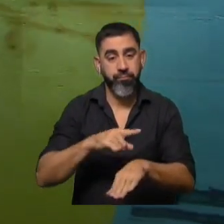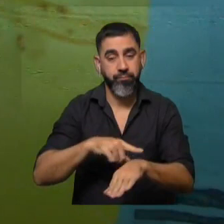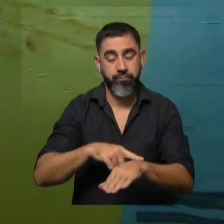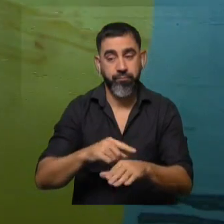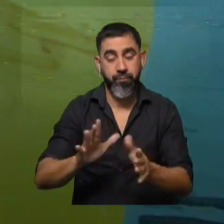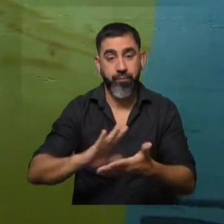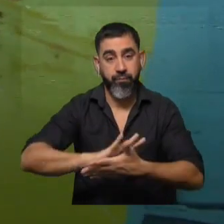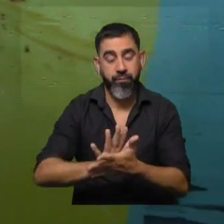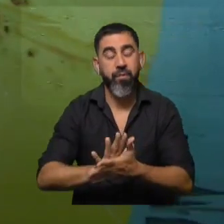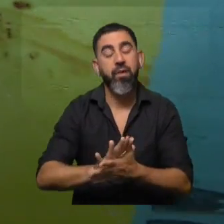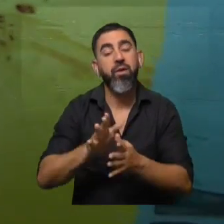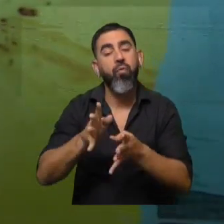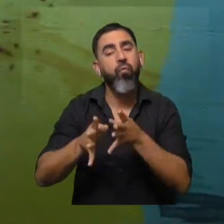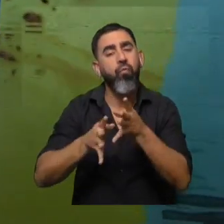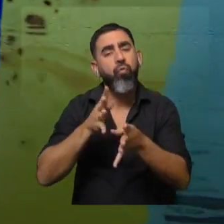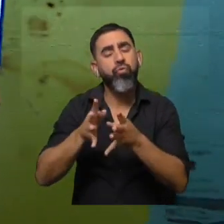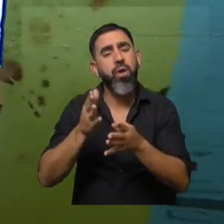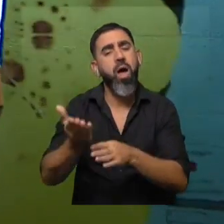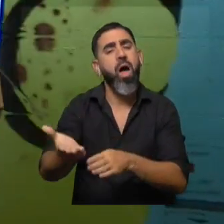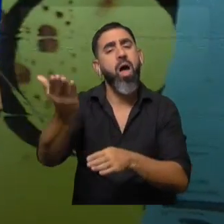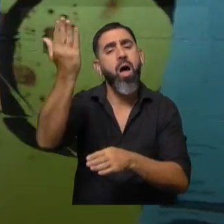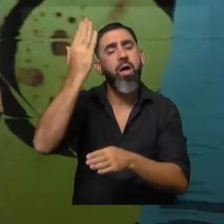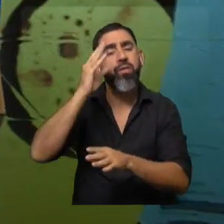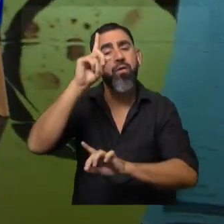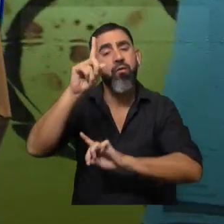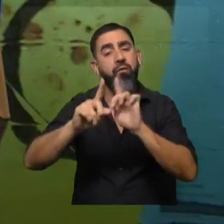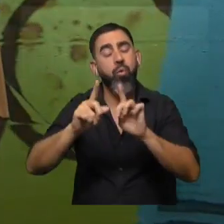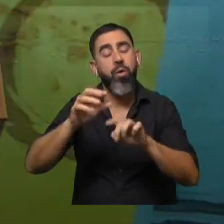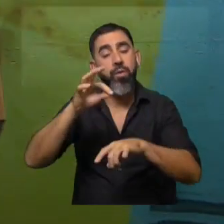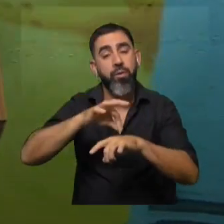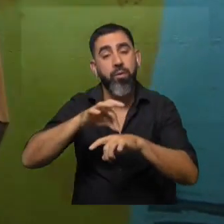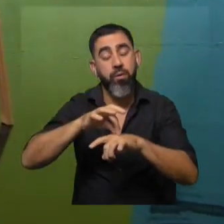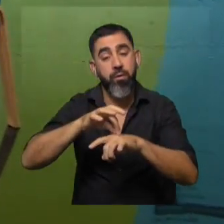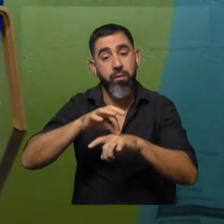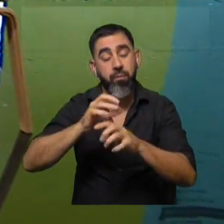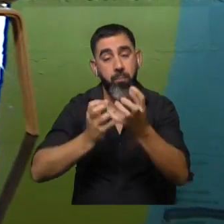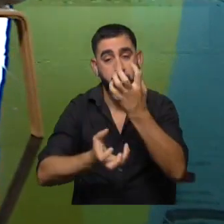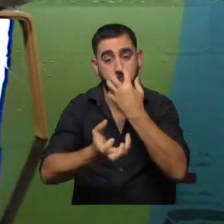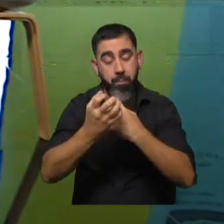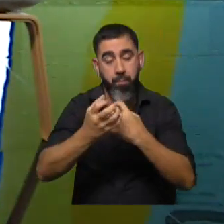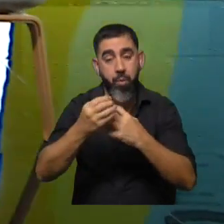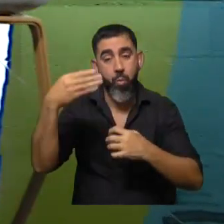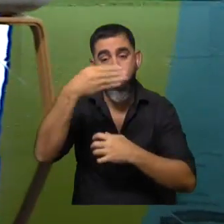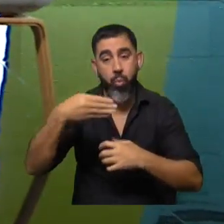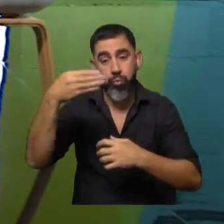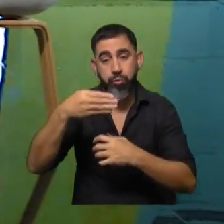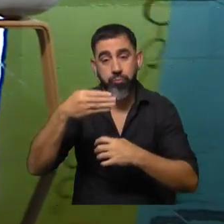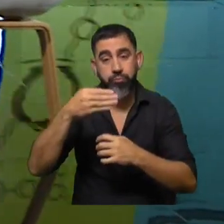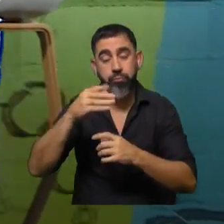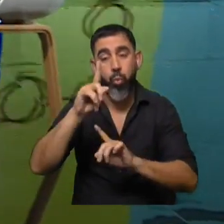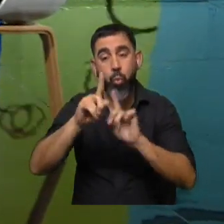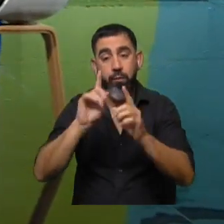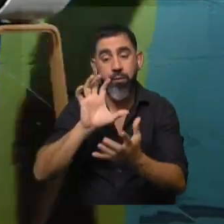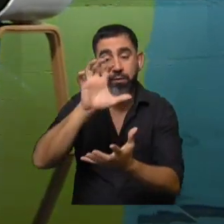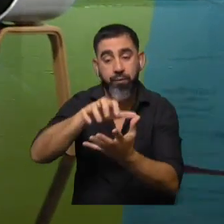hay que decir que esto funciona en donde antes estaba la Facultad de Veterinaria, en el barrio Buceo, la UDELAR instaló un campus allí y